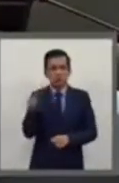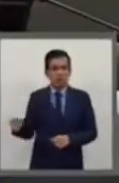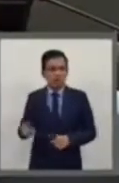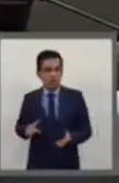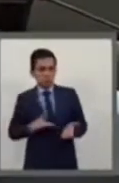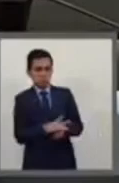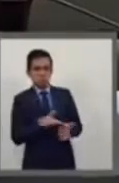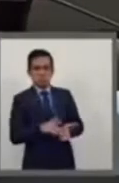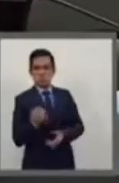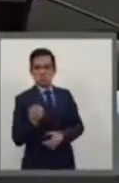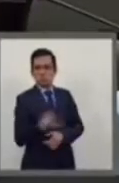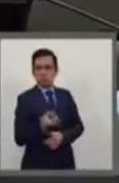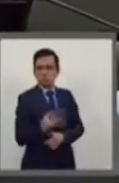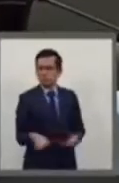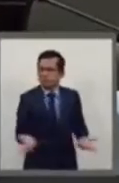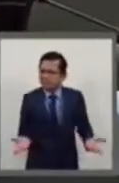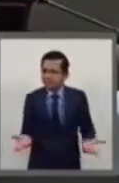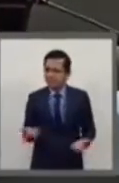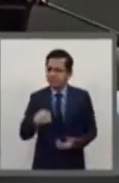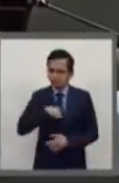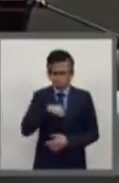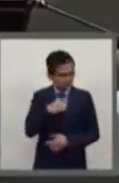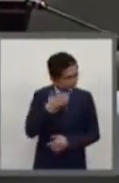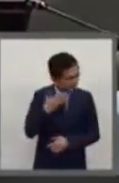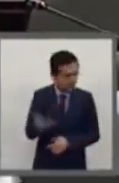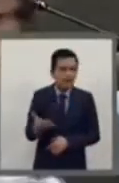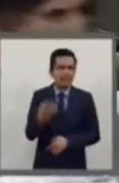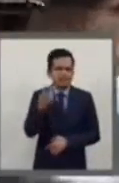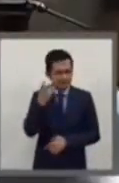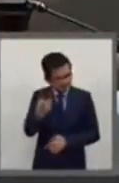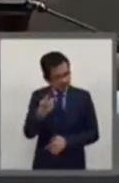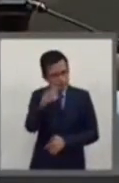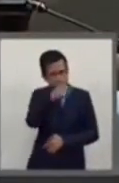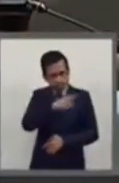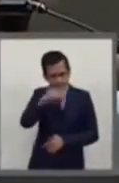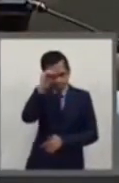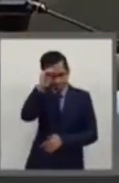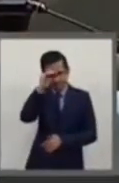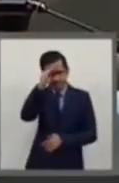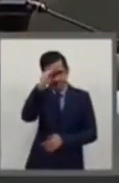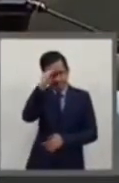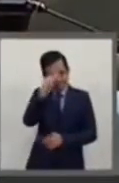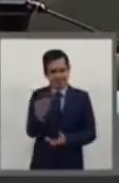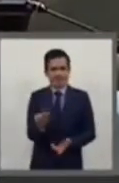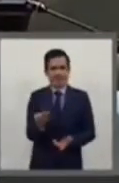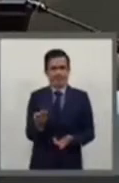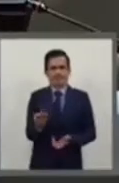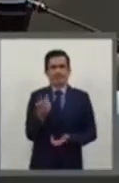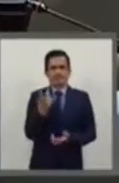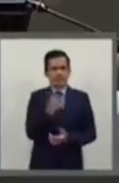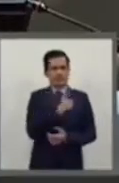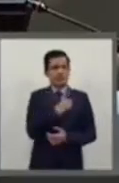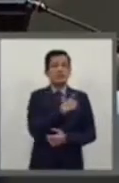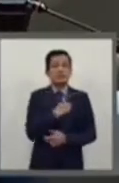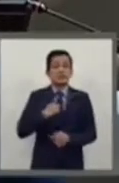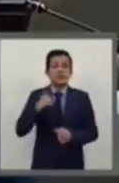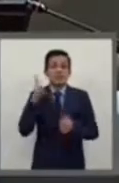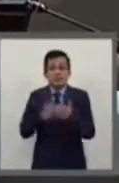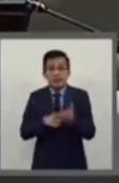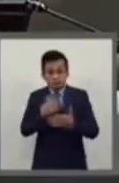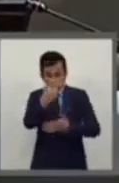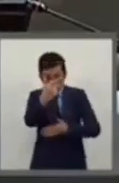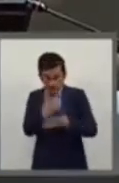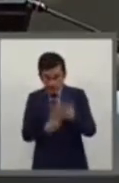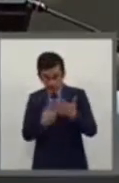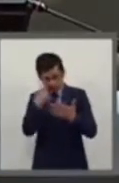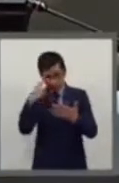subsecretario. Pedimos que reconsidere esto y que incluya dentro de la designación a quienes